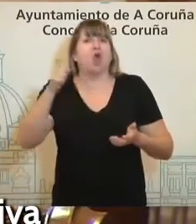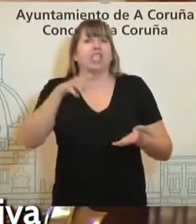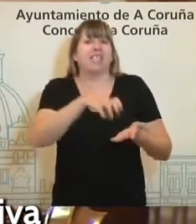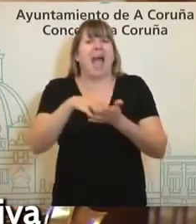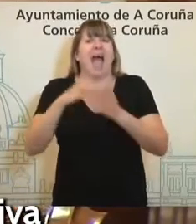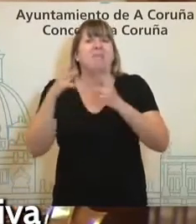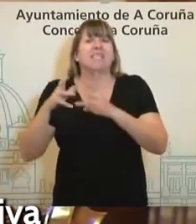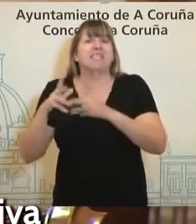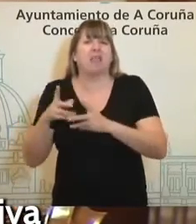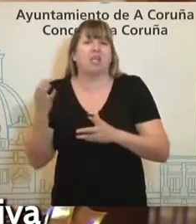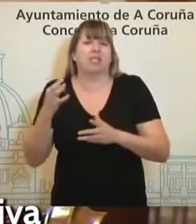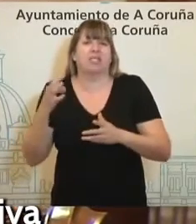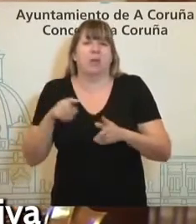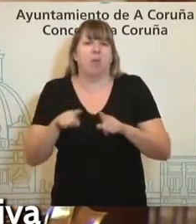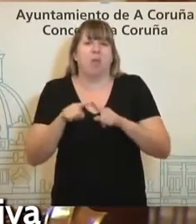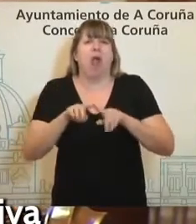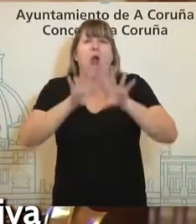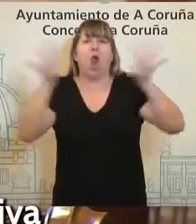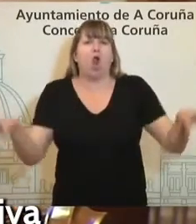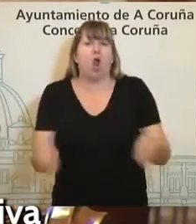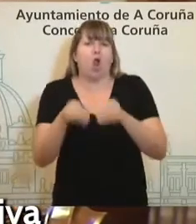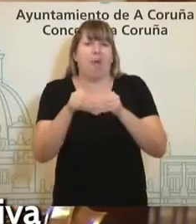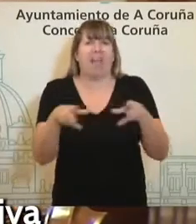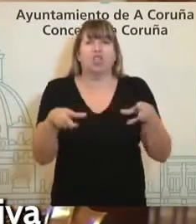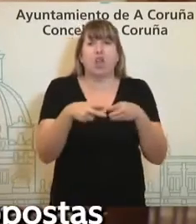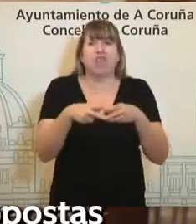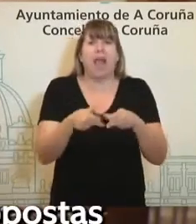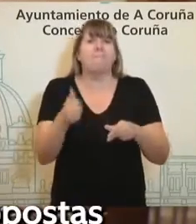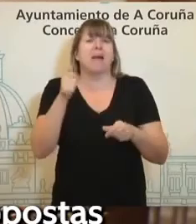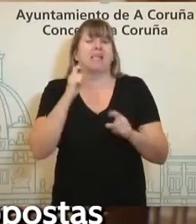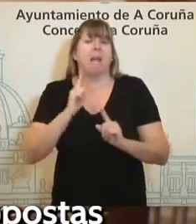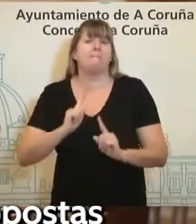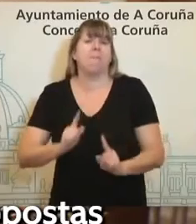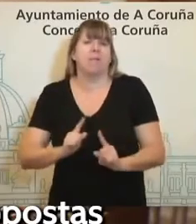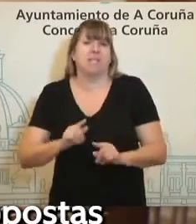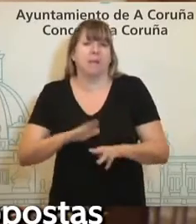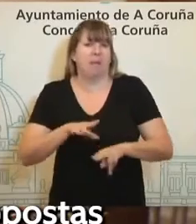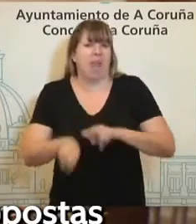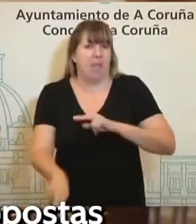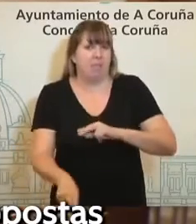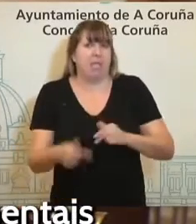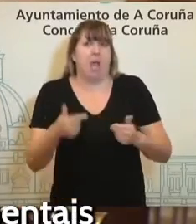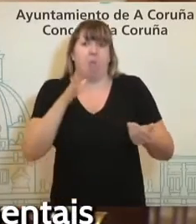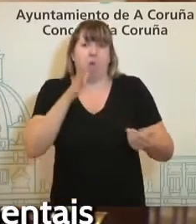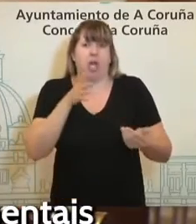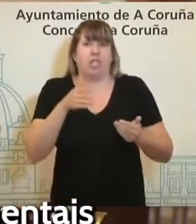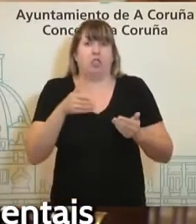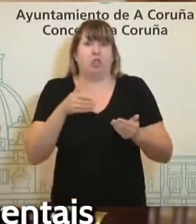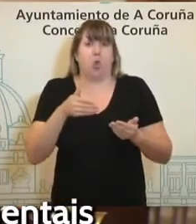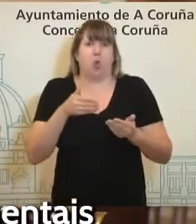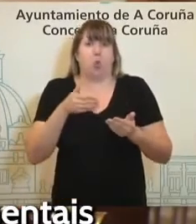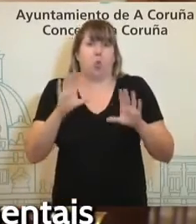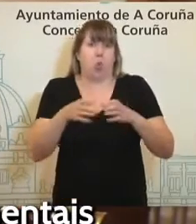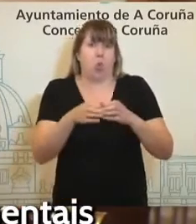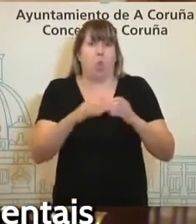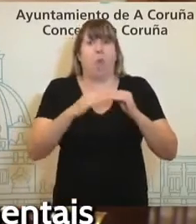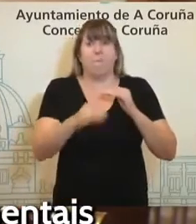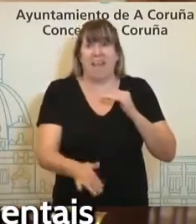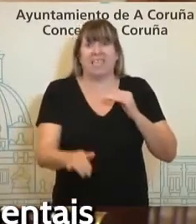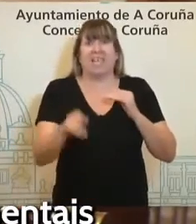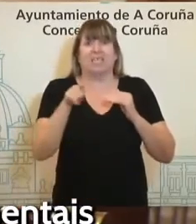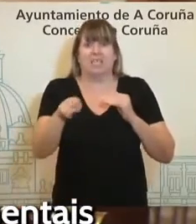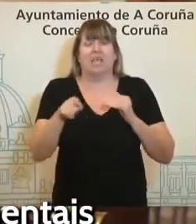ser global, ten que ser social e ten que ser preventiva. Dende a Marea Atlántica facemos propostas que se centran en 4